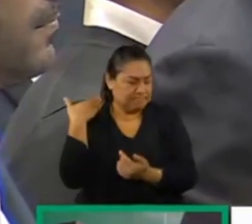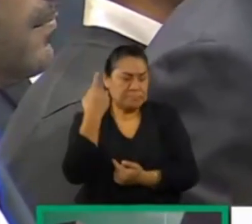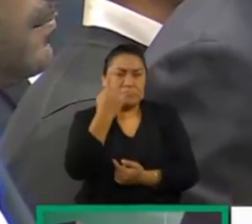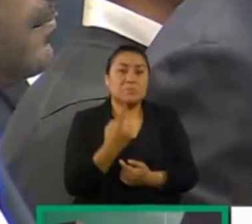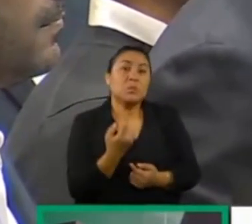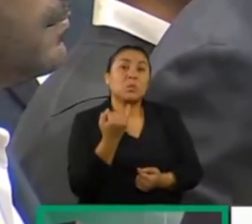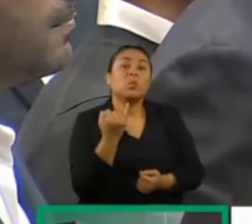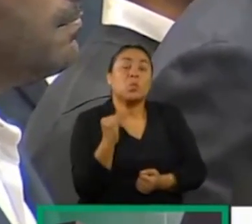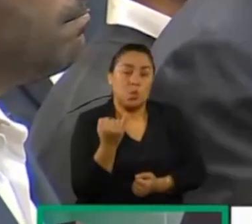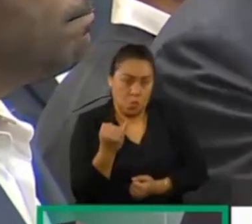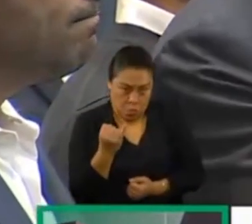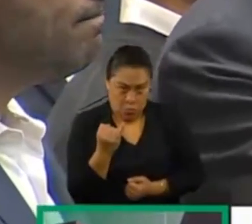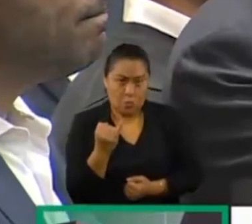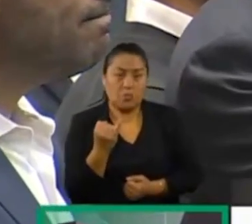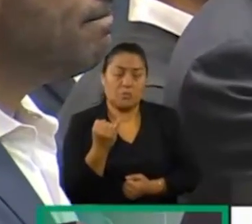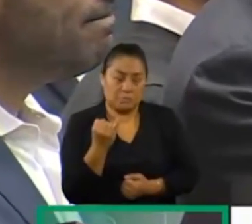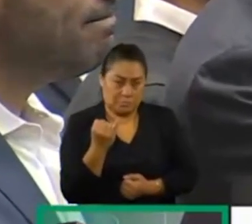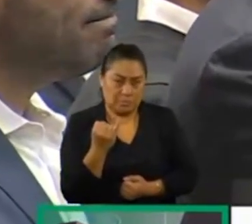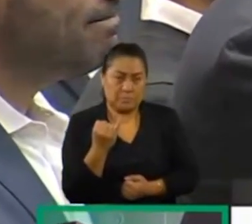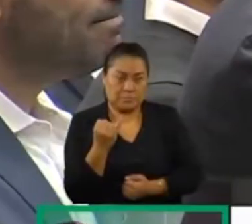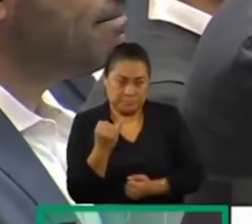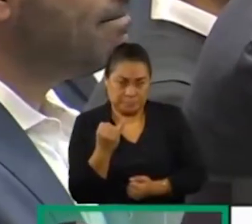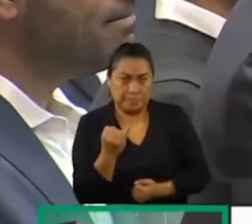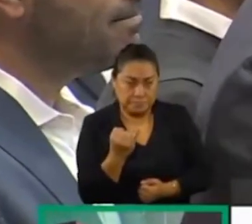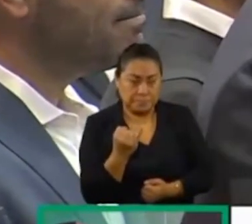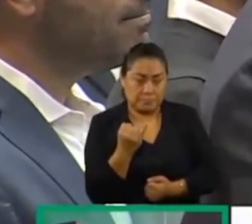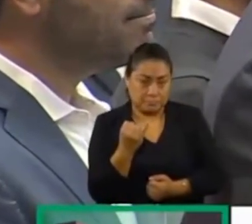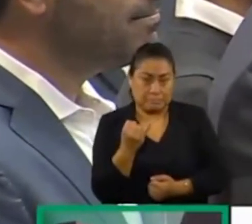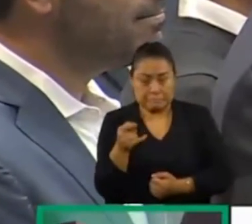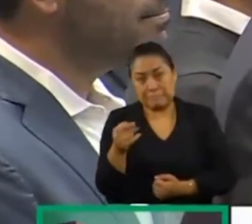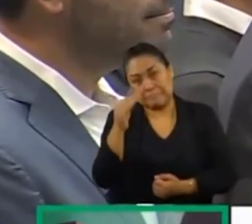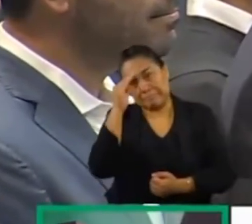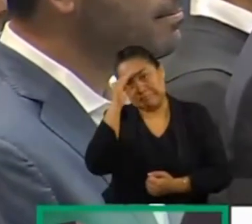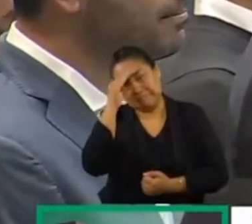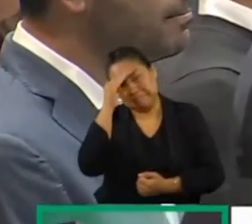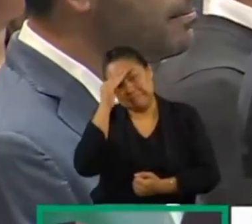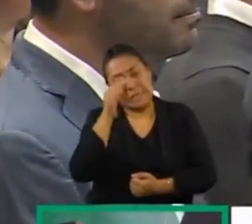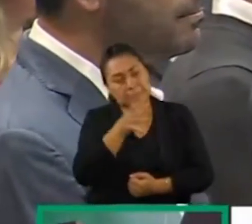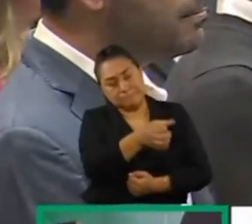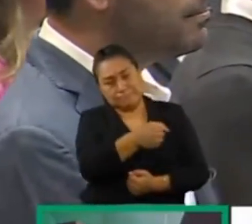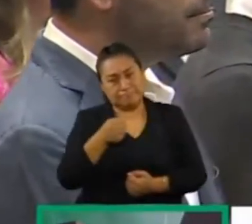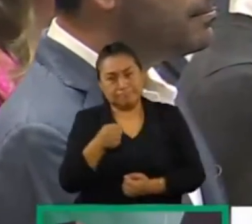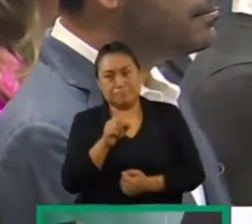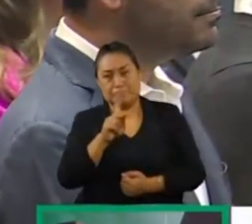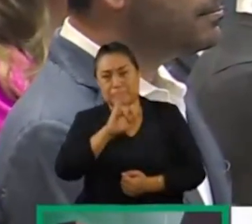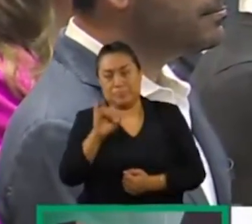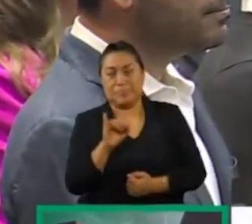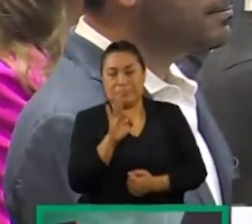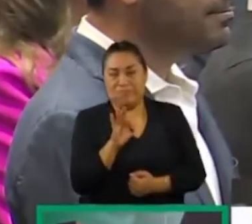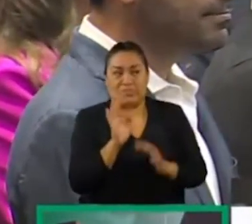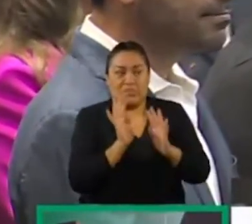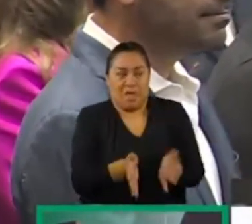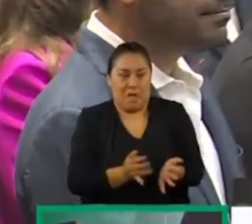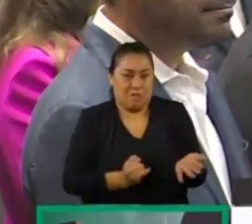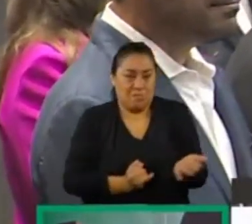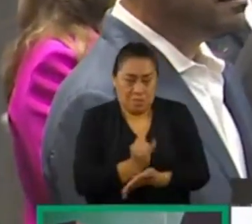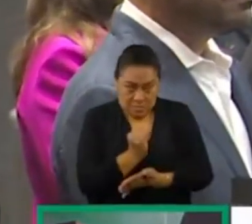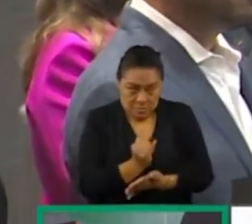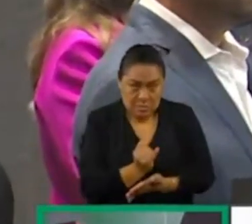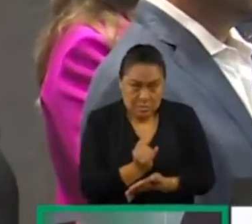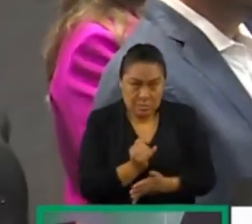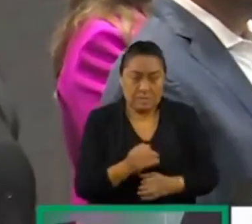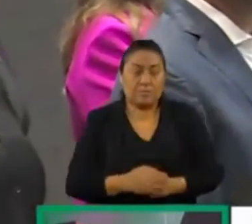junio, donde ya tienen donde querían al Poder Judicial. Ya tienen el